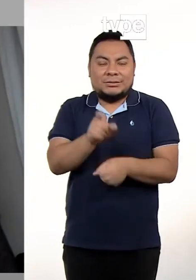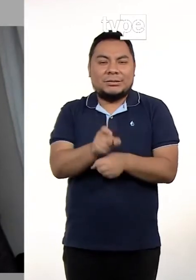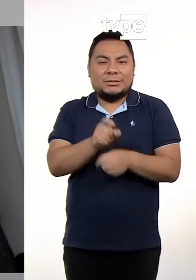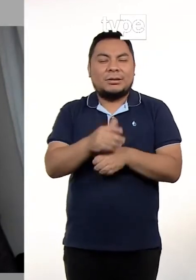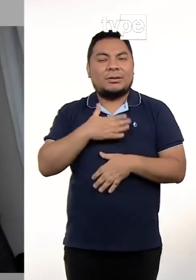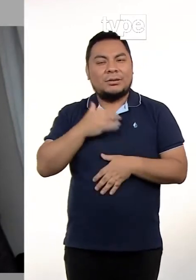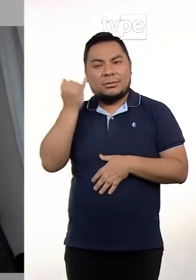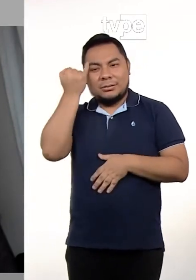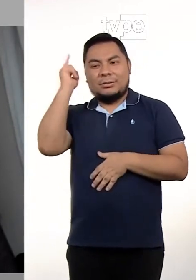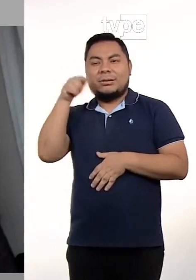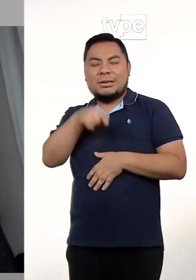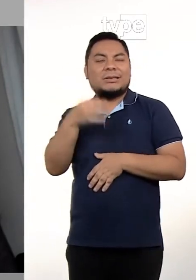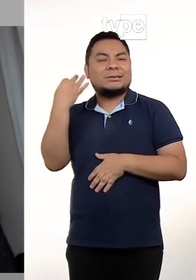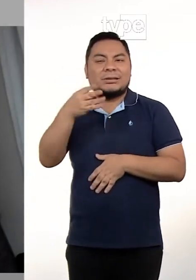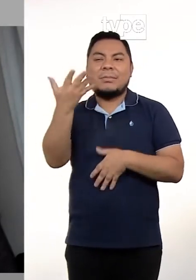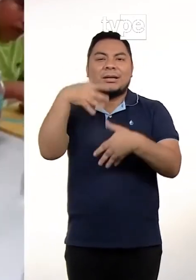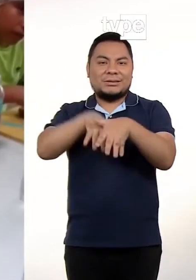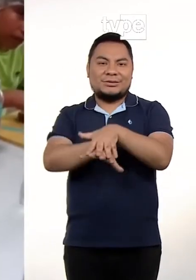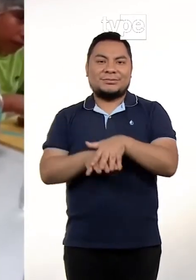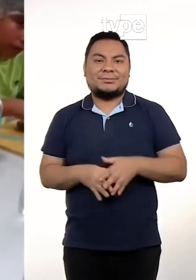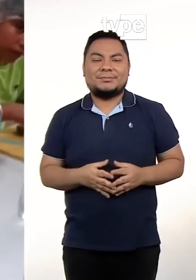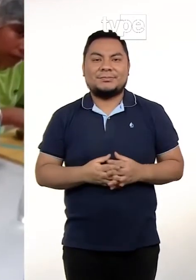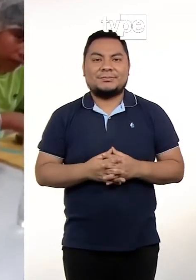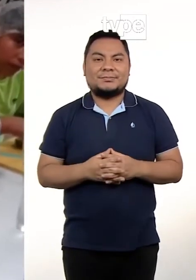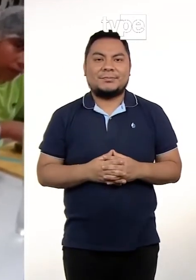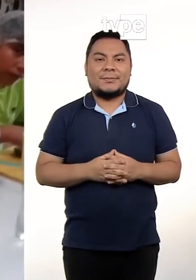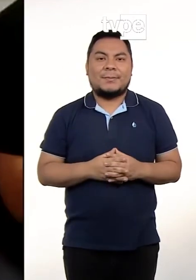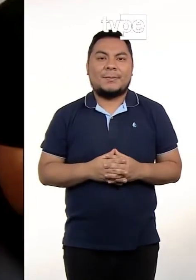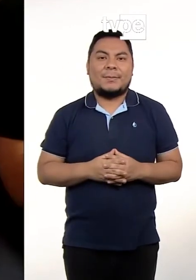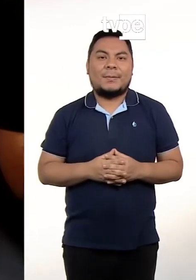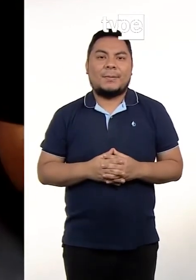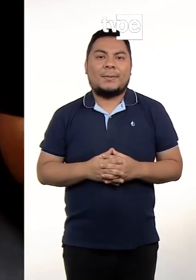idea tener siempre el tema de la inclusión.